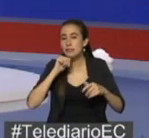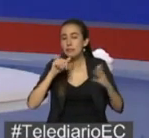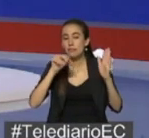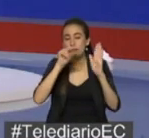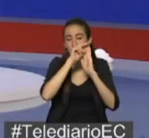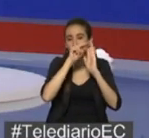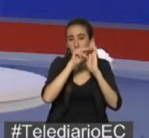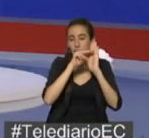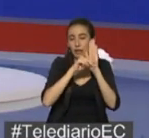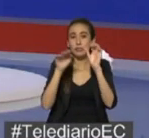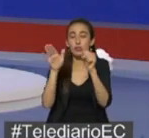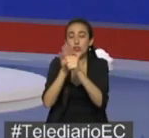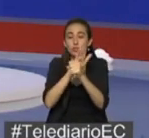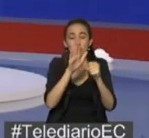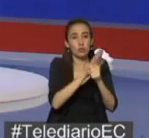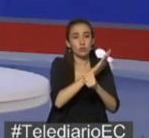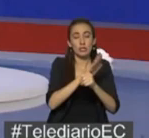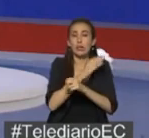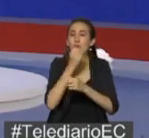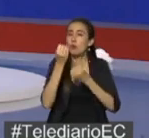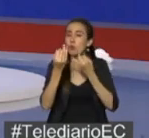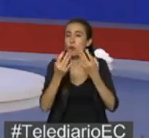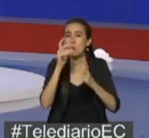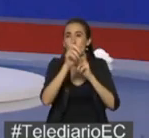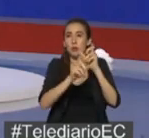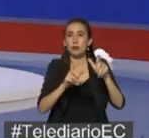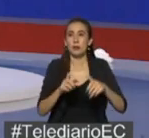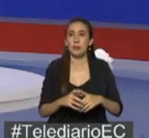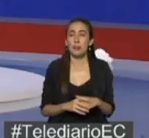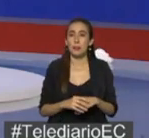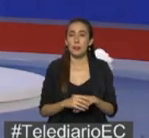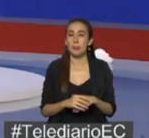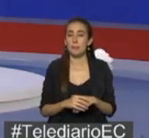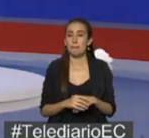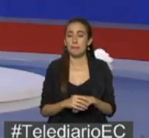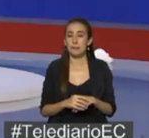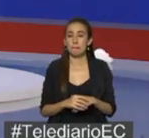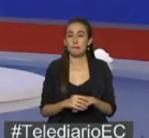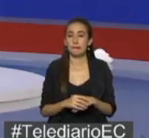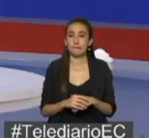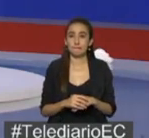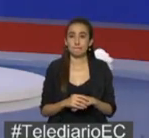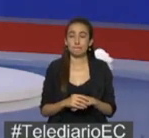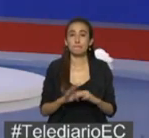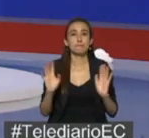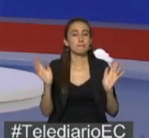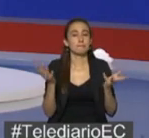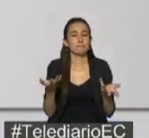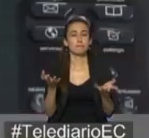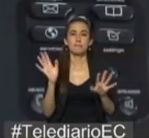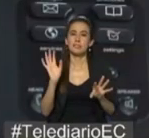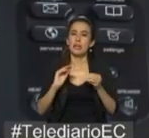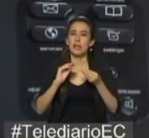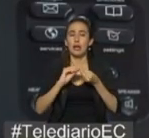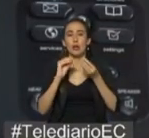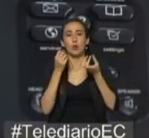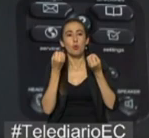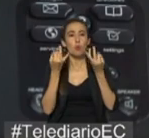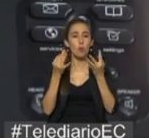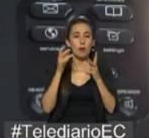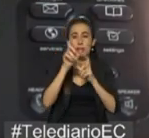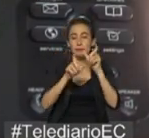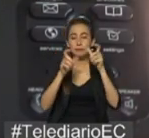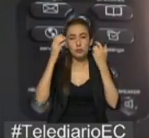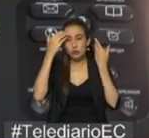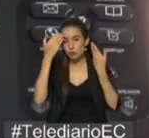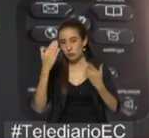protocolo que prioriza el retorno de ecuatorianos de grupos vulnerables? No tenemos un límite, no decimos tantas personas van a ingresar. Lo